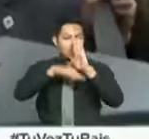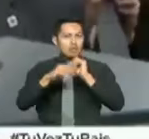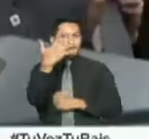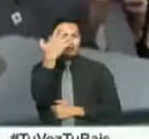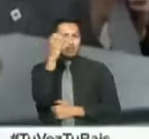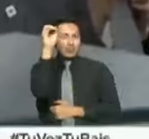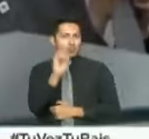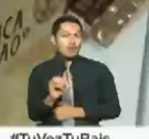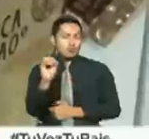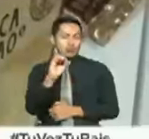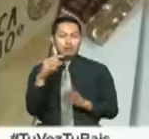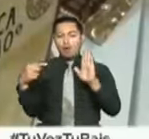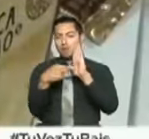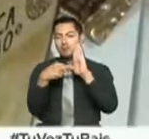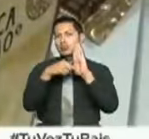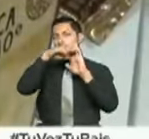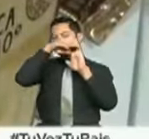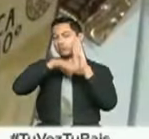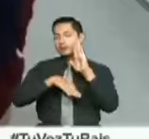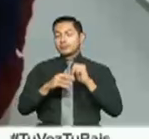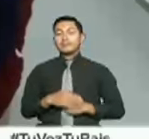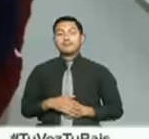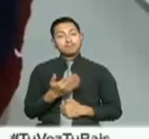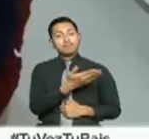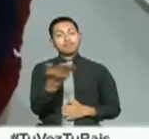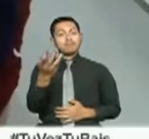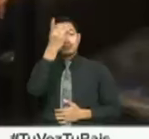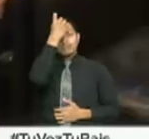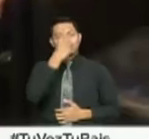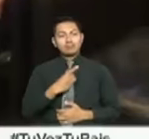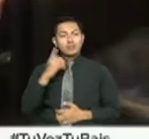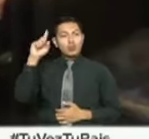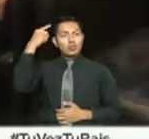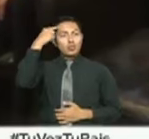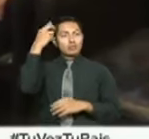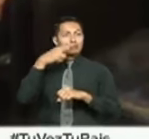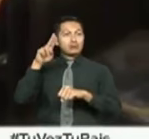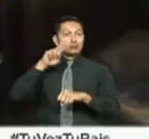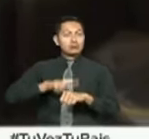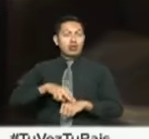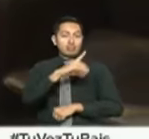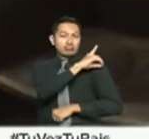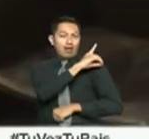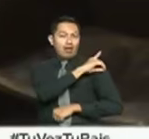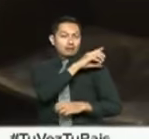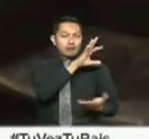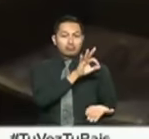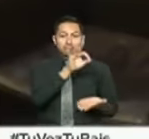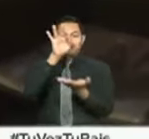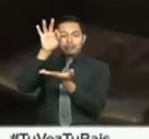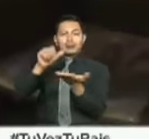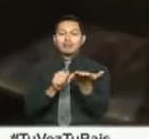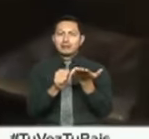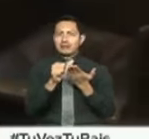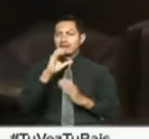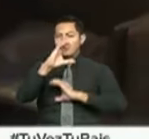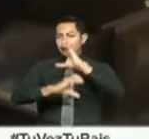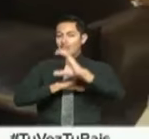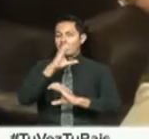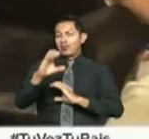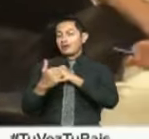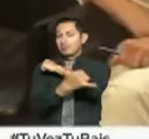en el mismo valor. Ante esta decisión del Gobierno Nacional, la delegación liderada por el ministro de Comercio Exterior, Juan